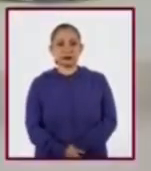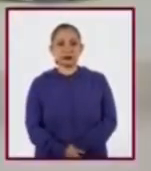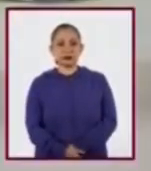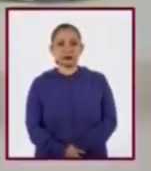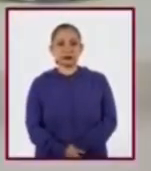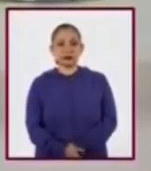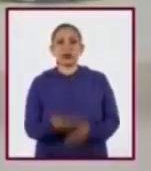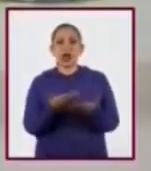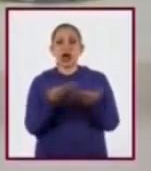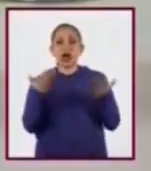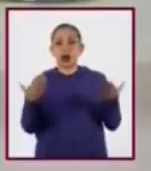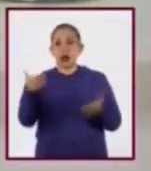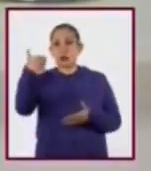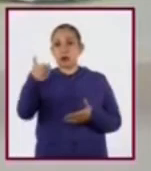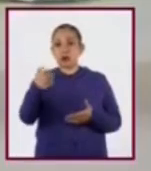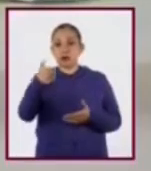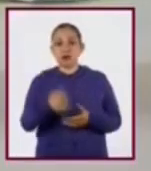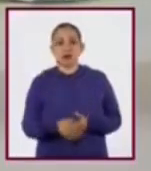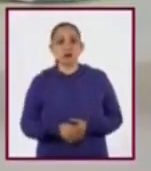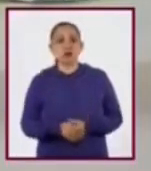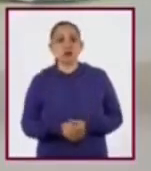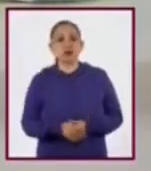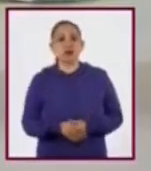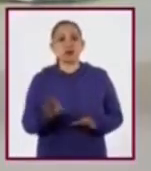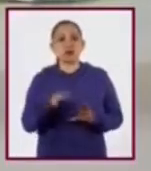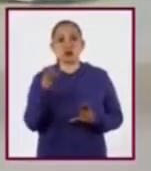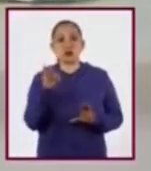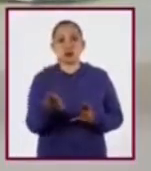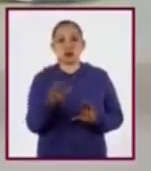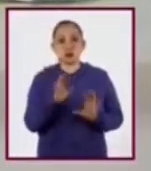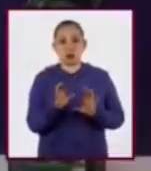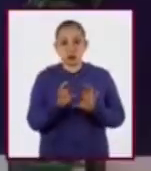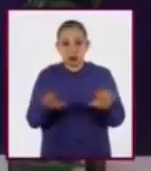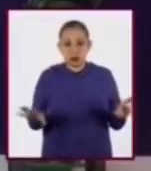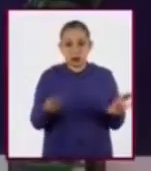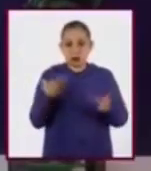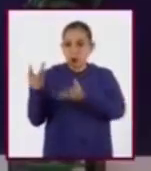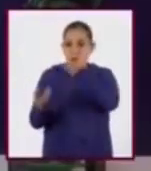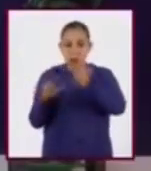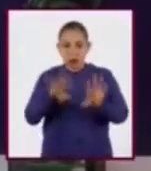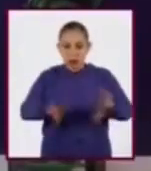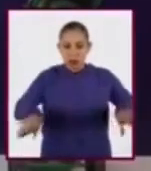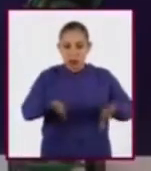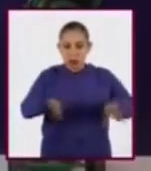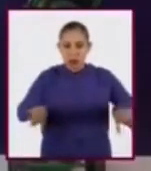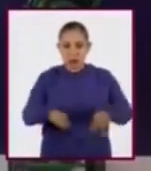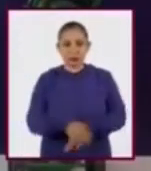Y procedemos a encender. Vamos a alejar lo que es flamable.